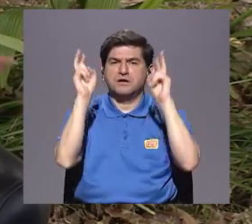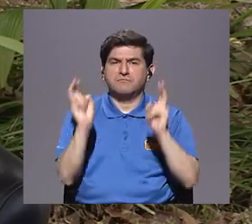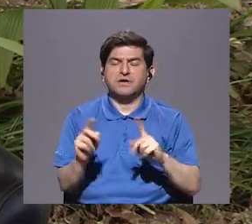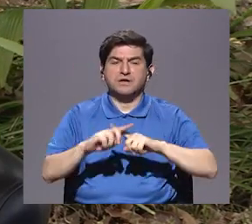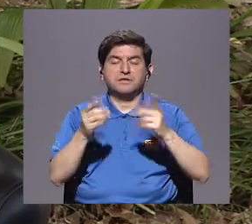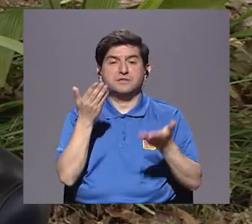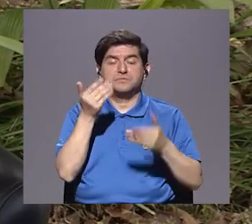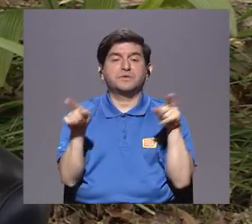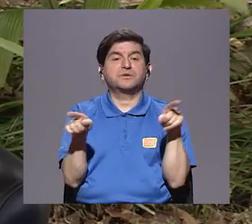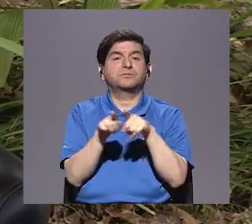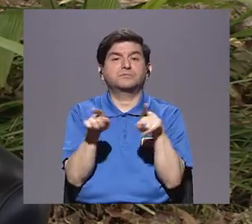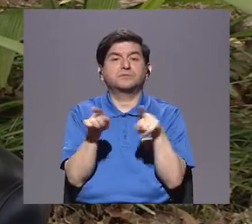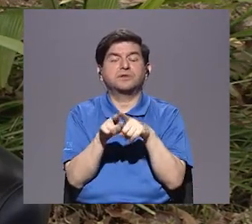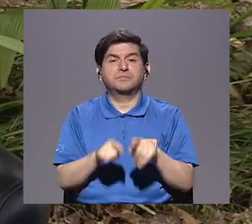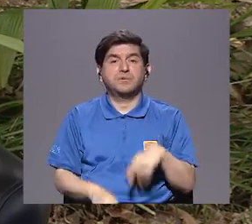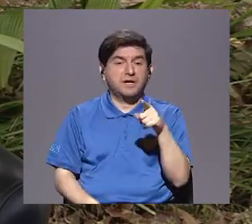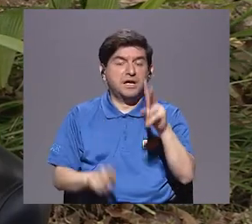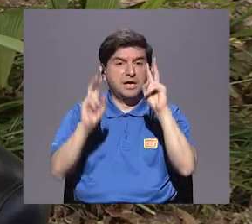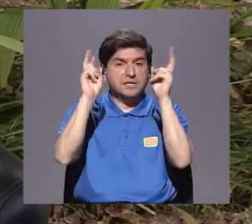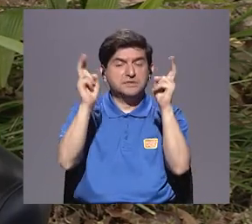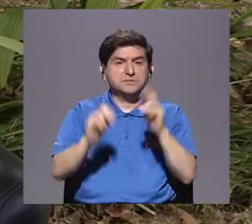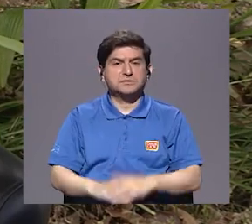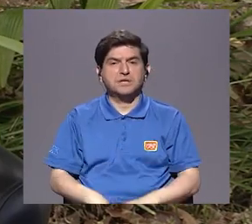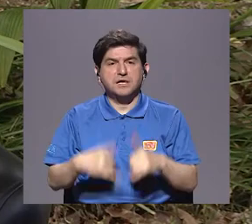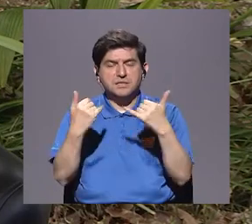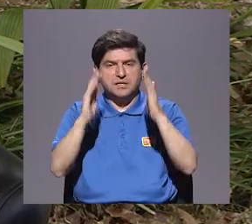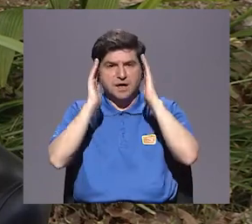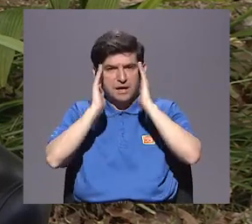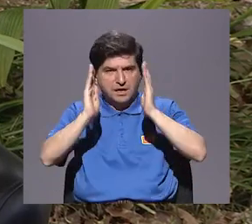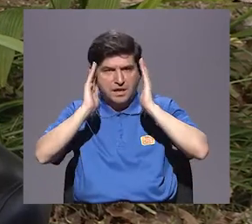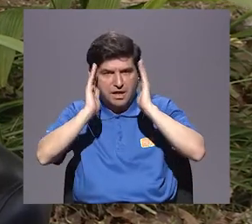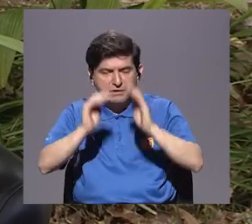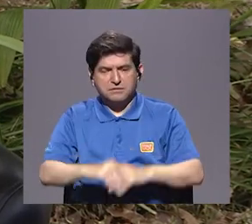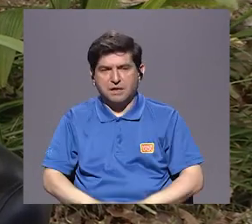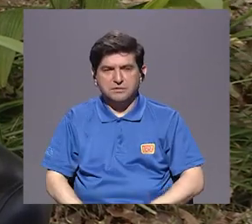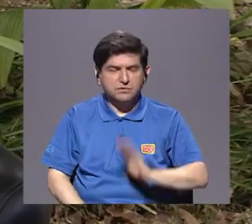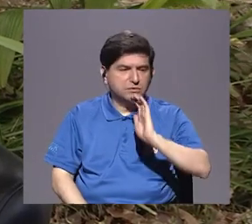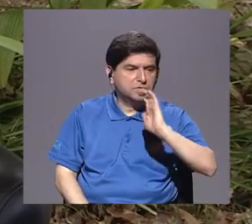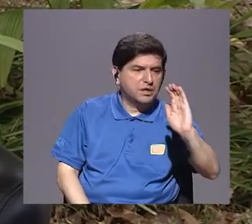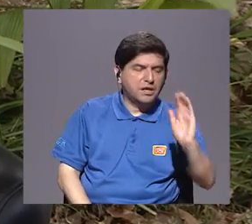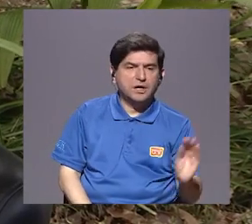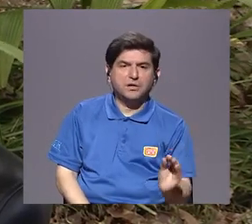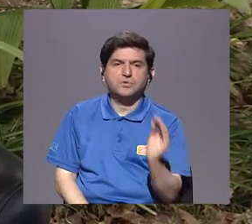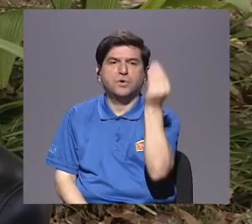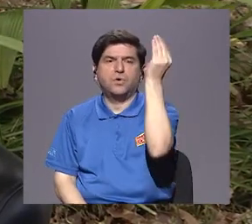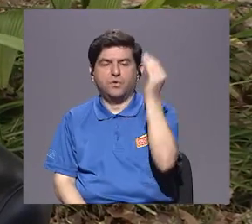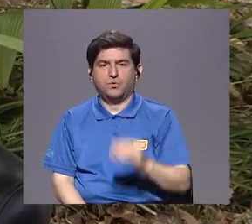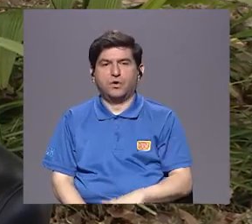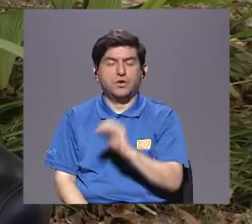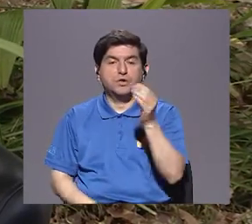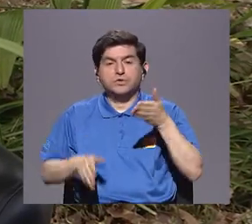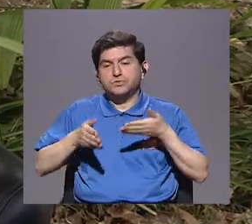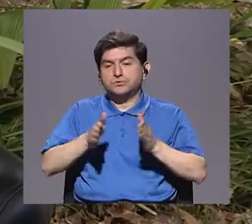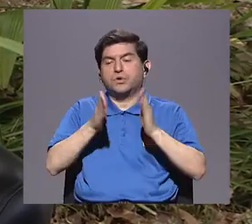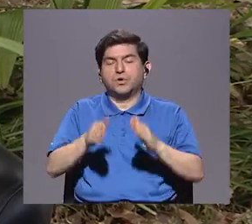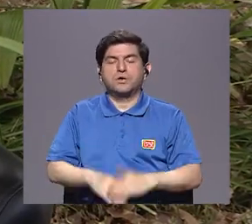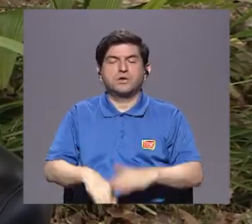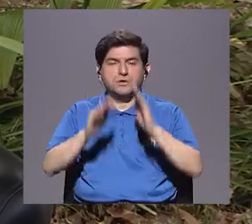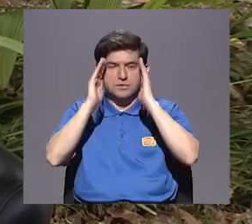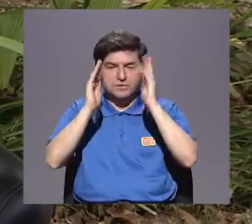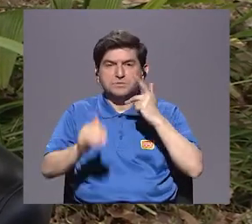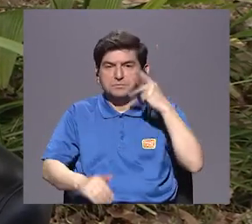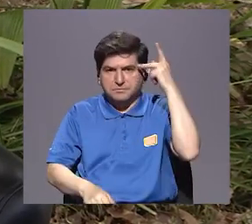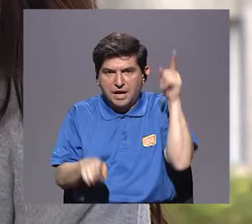de pronto este también podría ser uno, que estén pendientes de, o bueno, ya sean niños, ya sean adolescentes, o los hijos más bien de sus